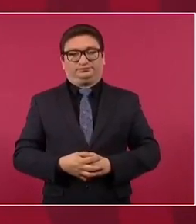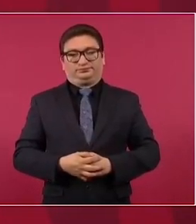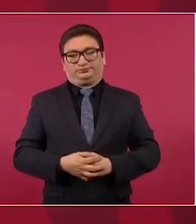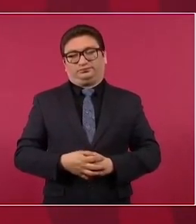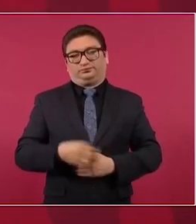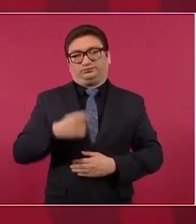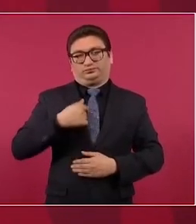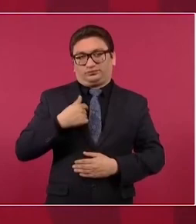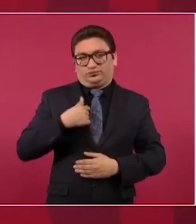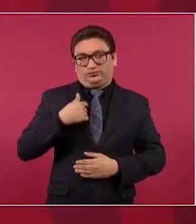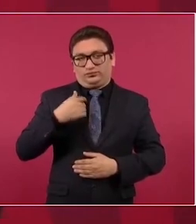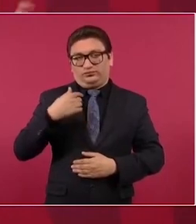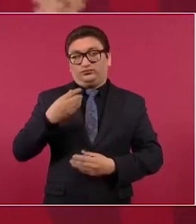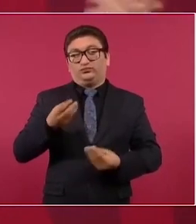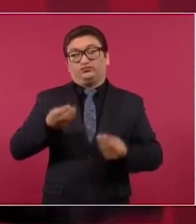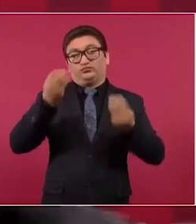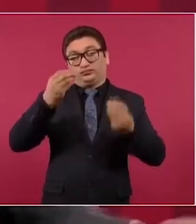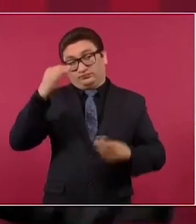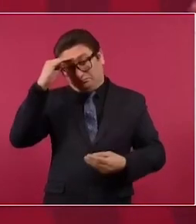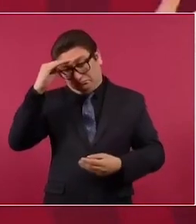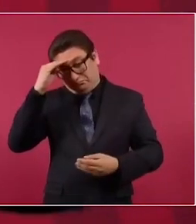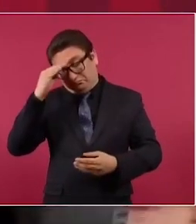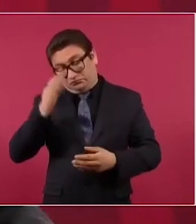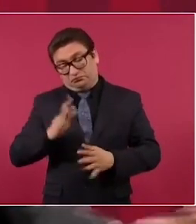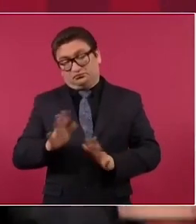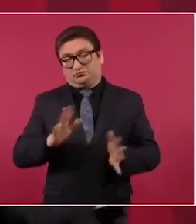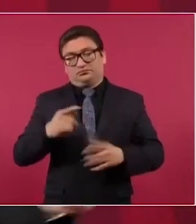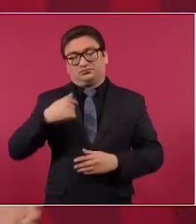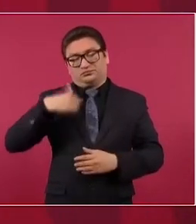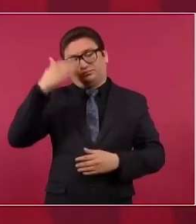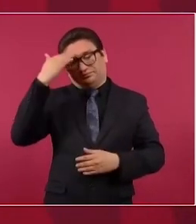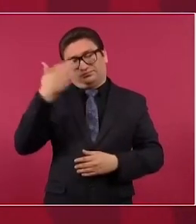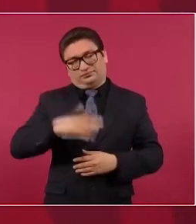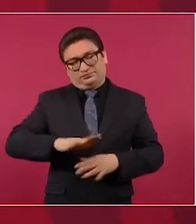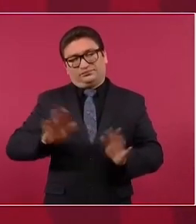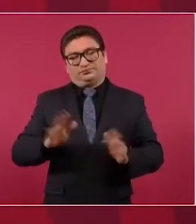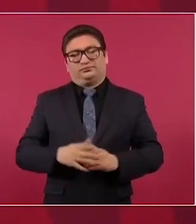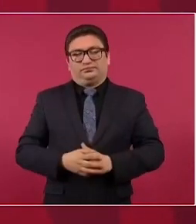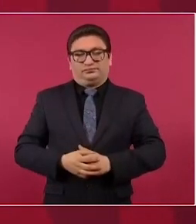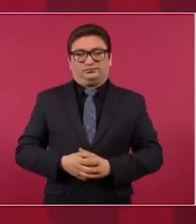pues como ya no tengo mucho que pensar porque ya sé de qué se trata,